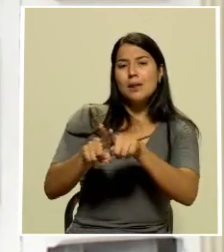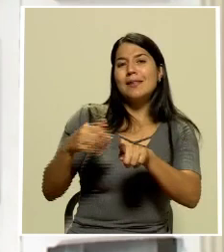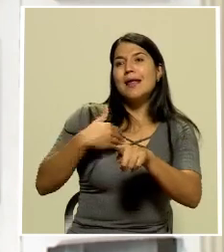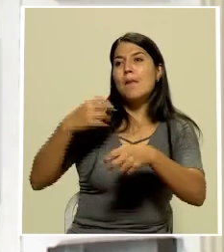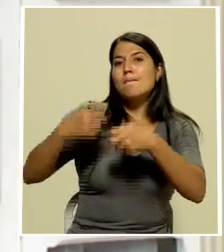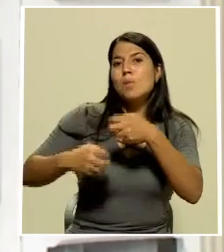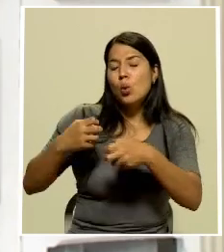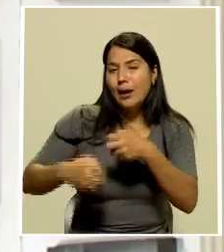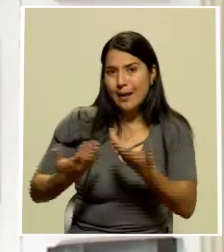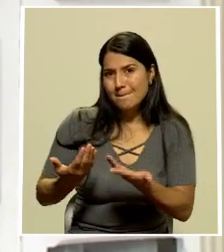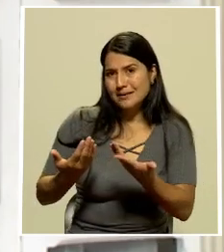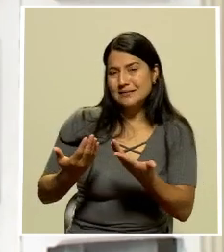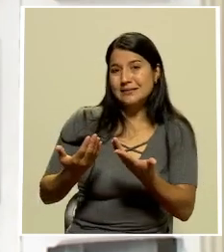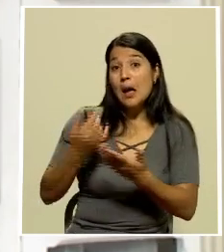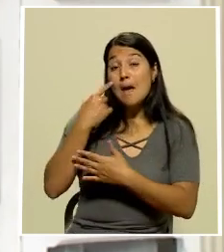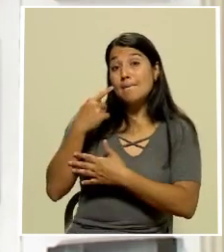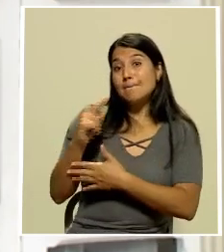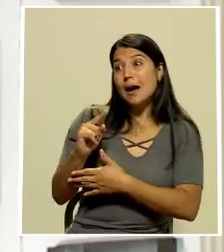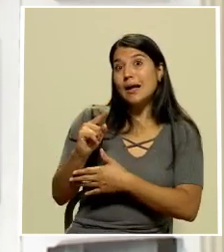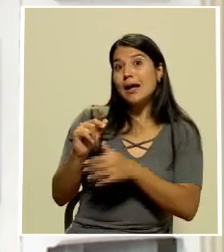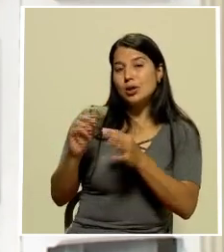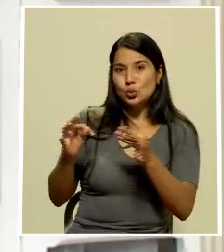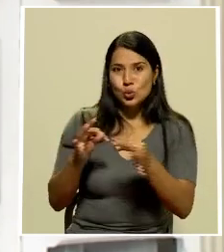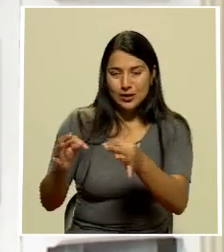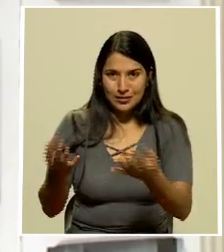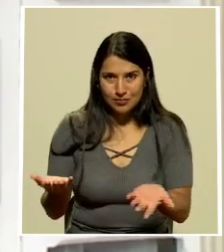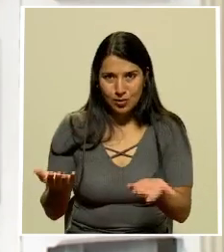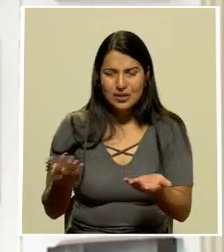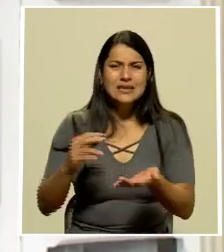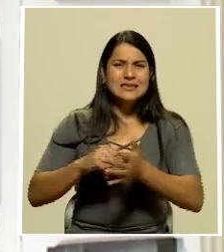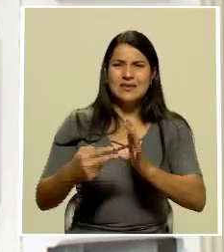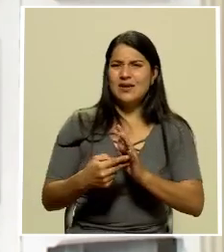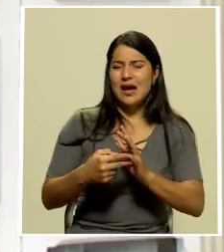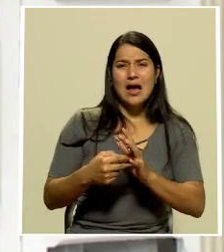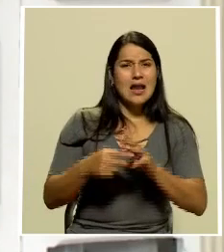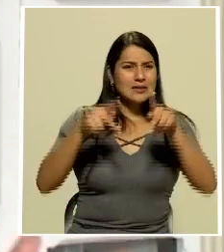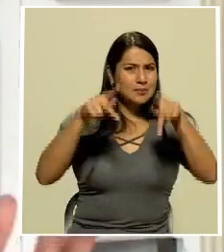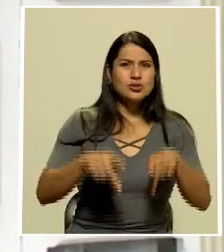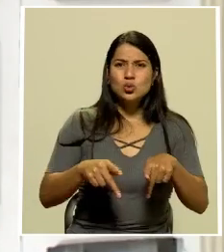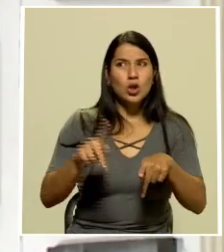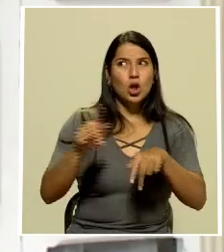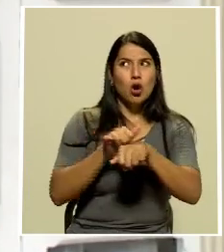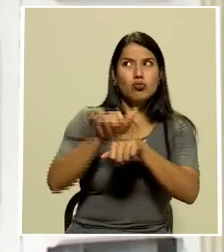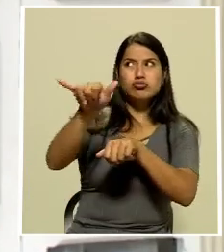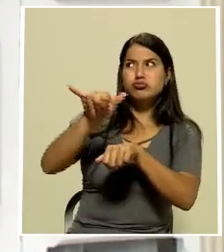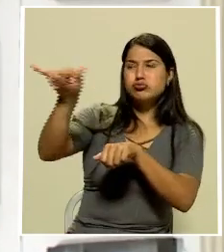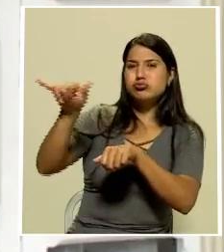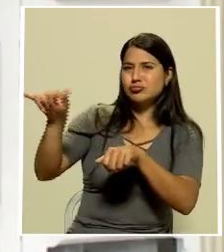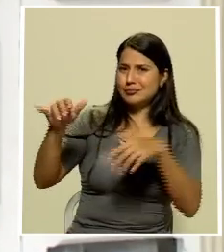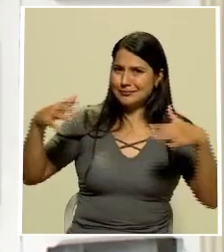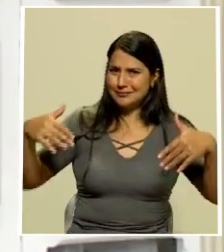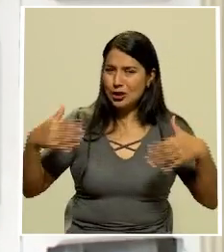o incentivos negativos para hacer turismo. Es decir, la gente no está decidiendo moverse del mundo a otros lugares porque